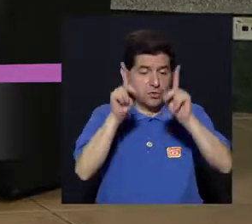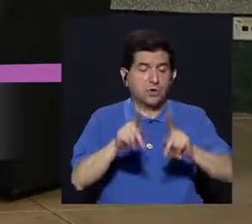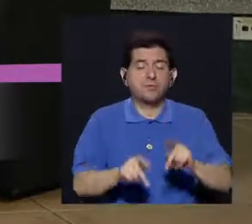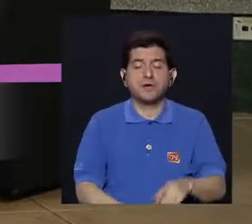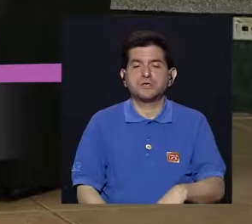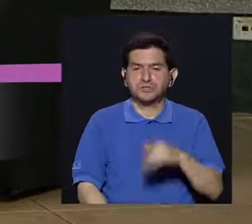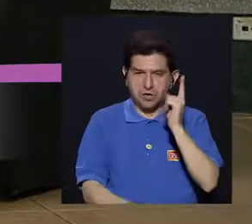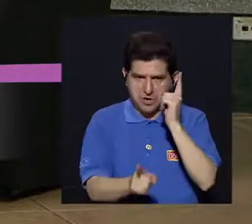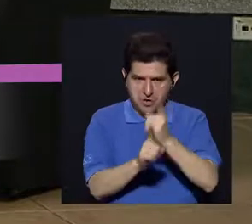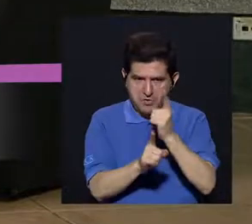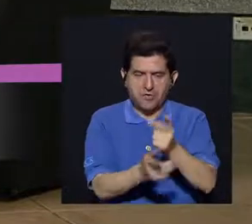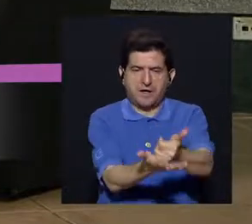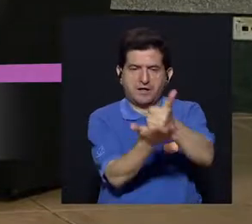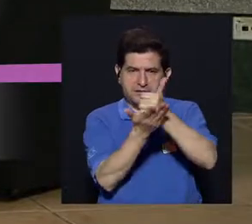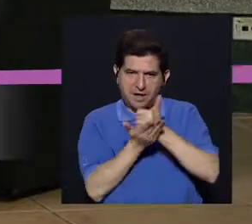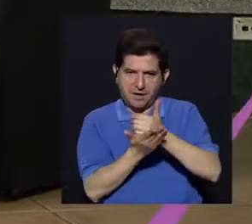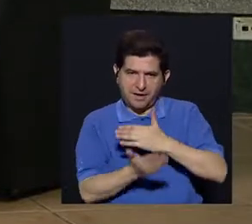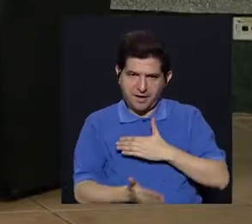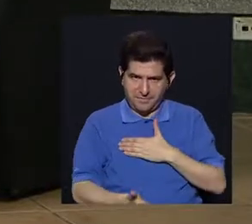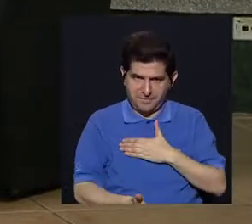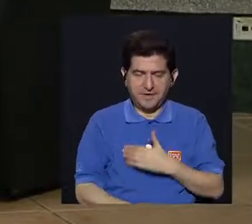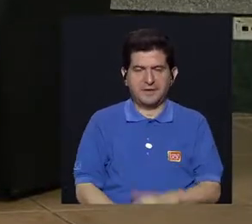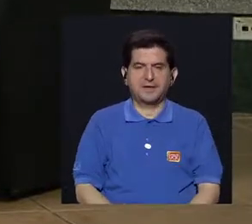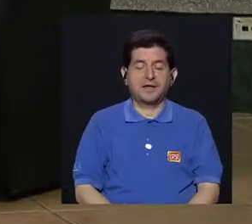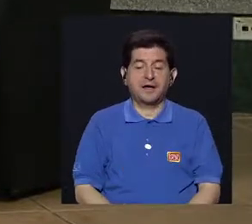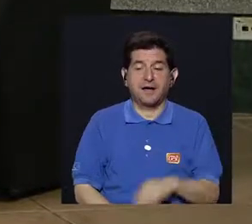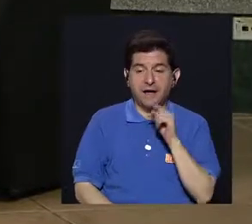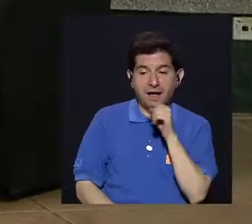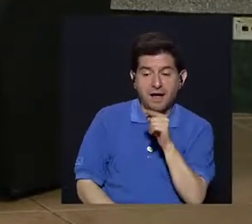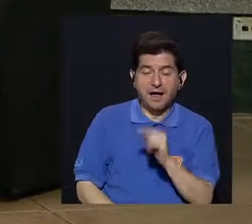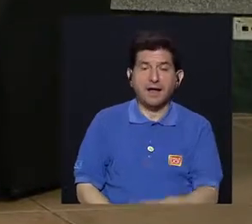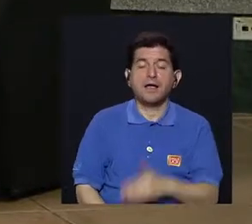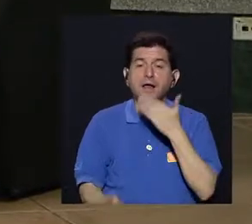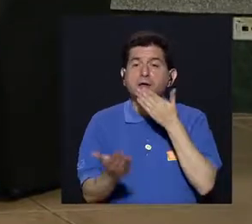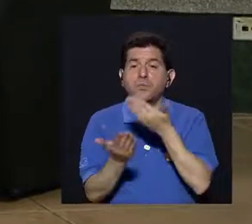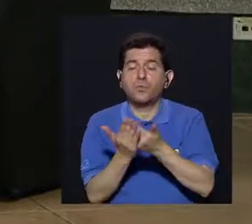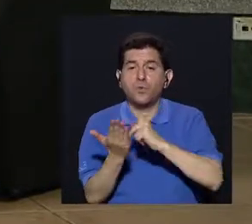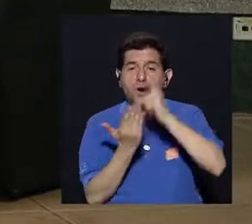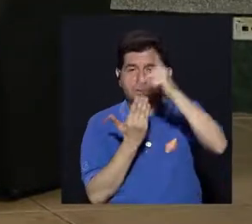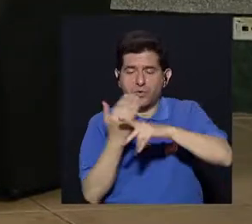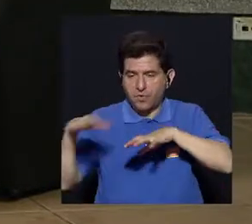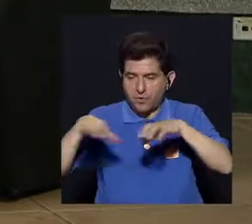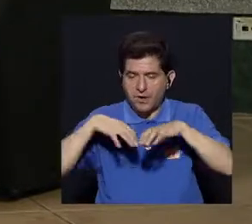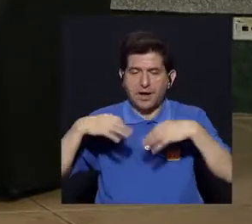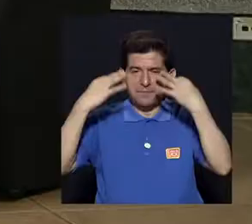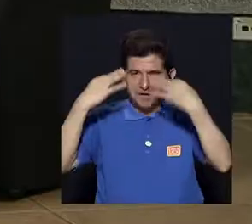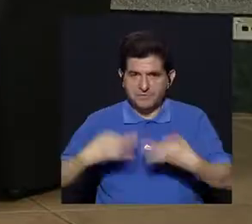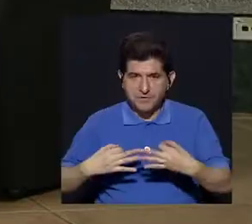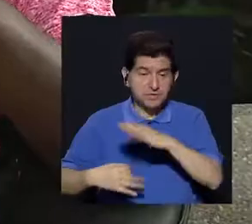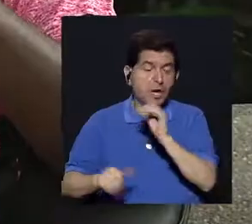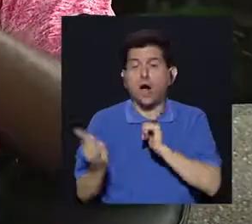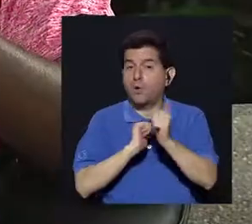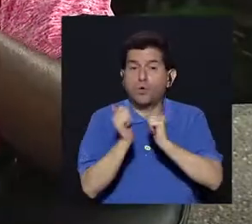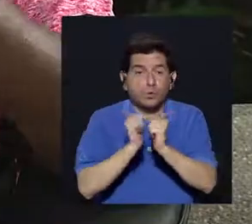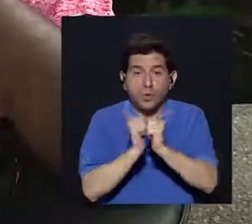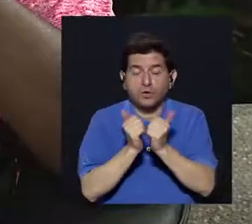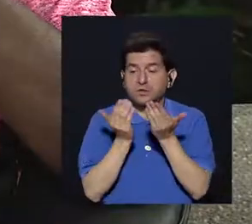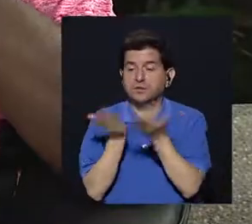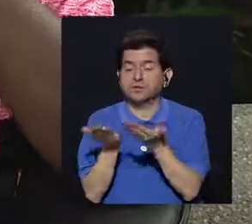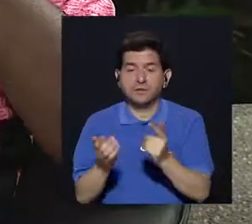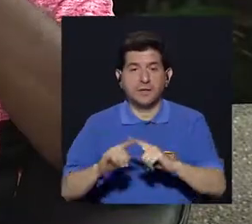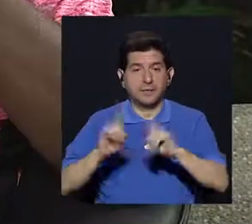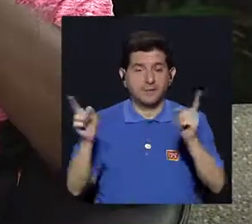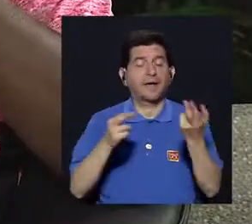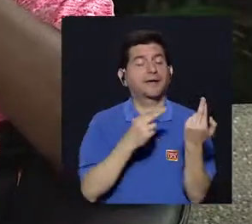persona indicada que me pueda ayudar a hacer un buen programa de actividad física o deporte. Pero sí